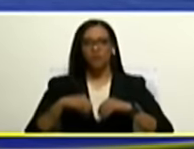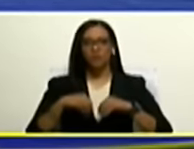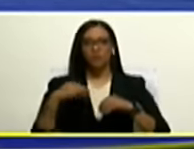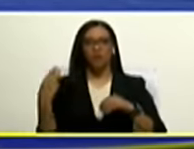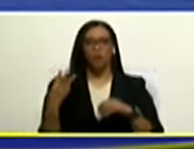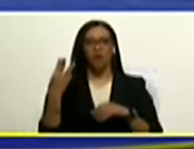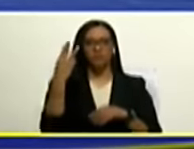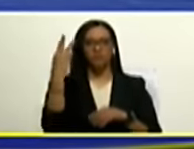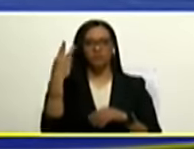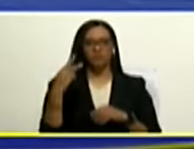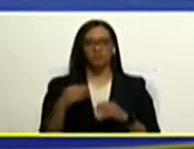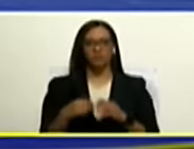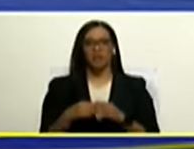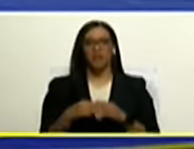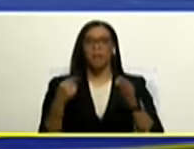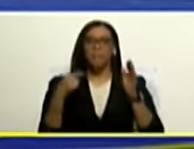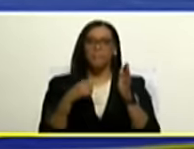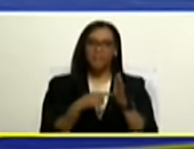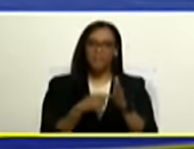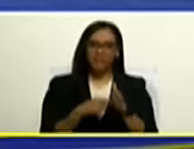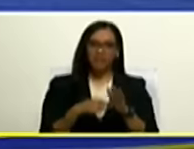Washington,